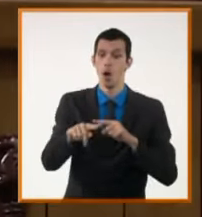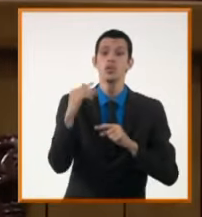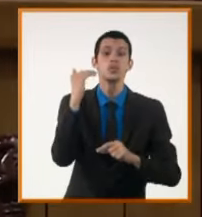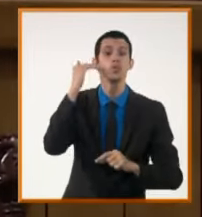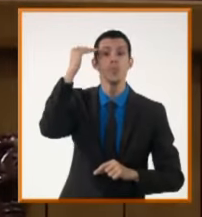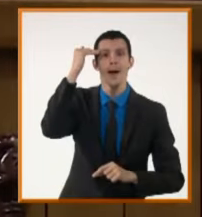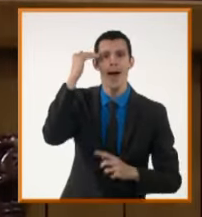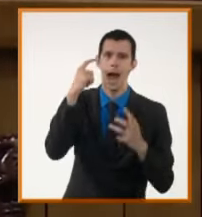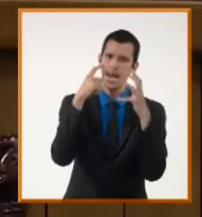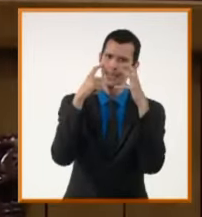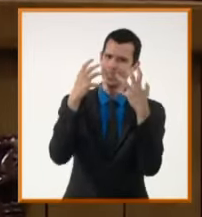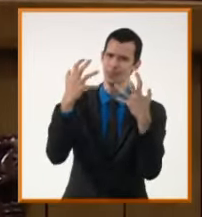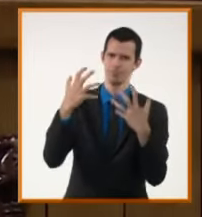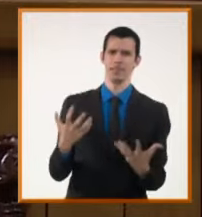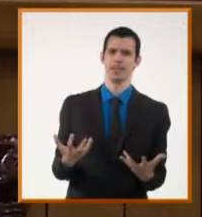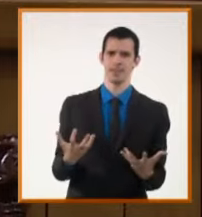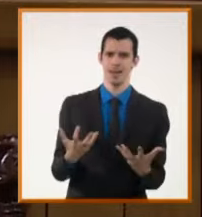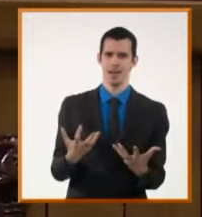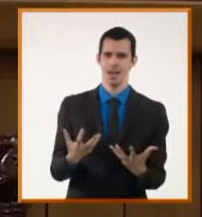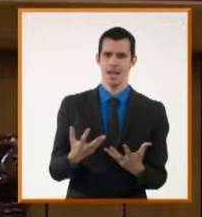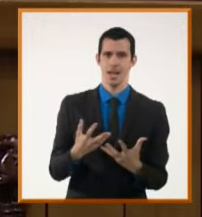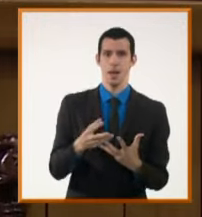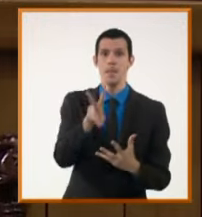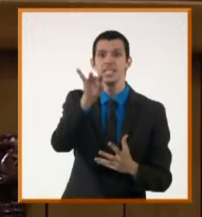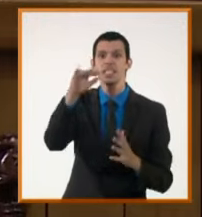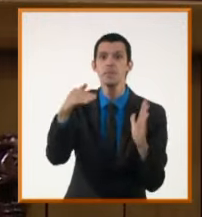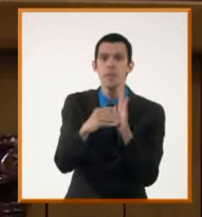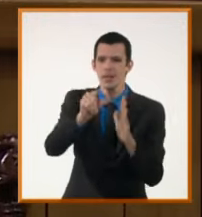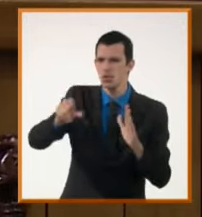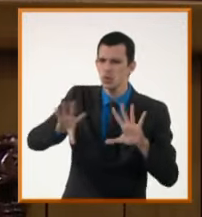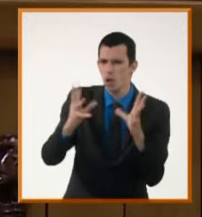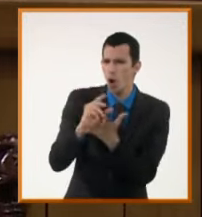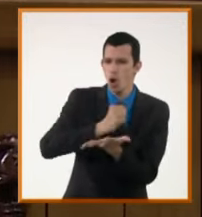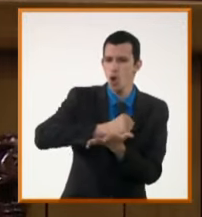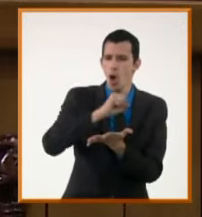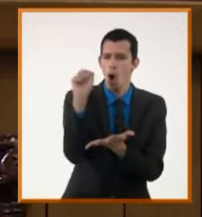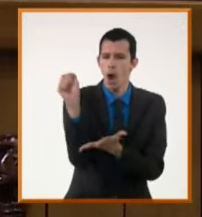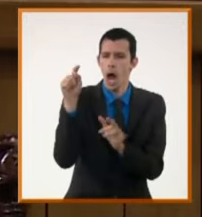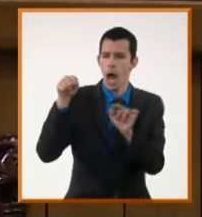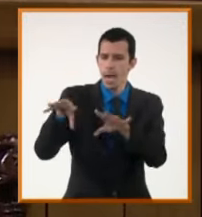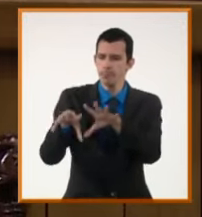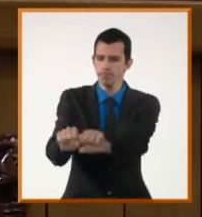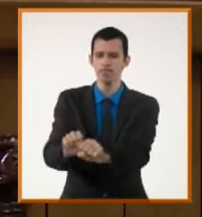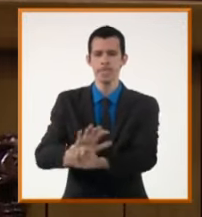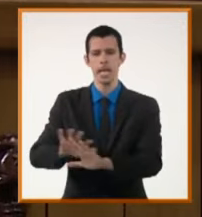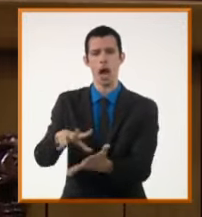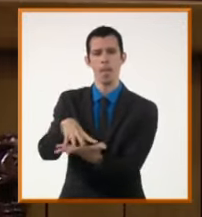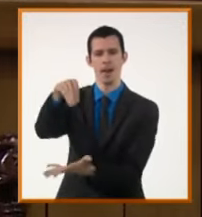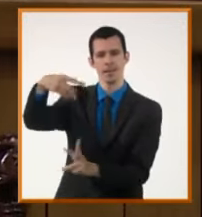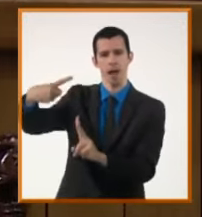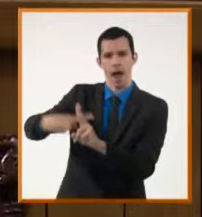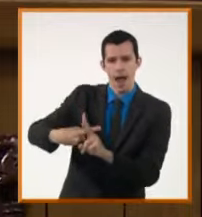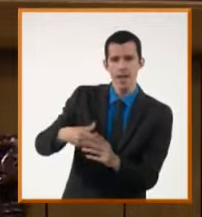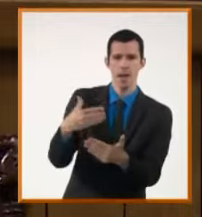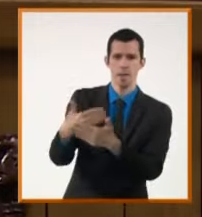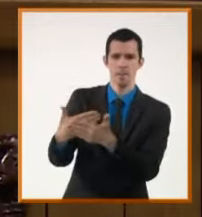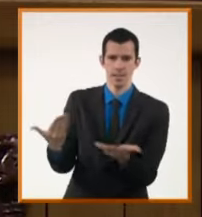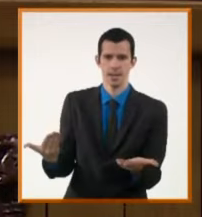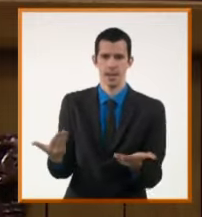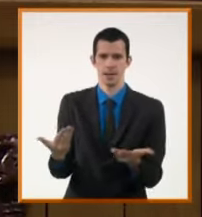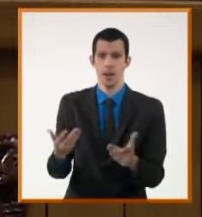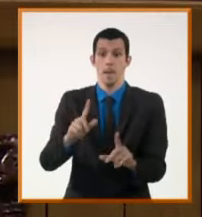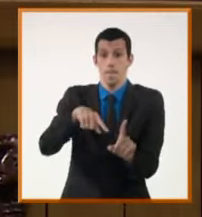los lugares? Es decir, que existe un potencial y nosotros tenemos que seguir trabajando en ello. Lo decía